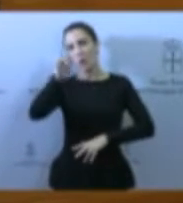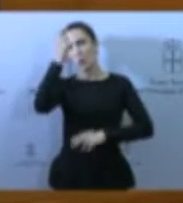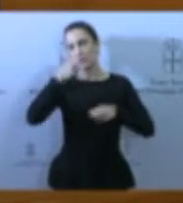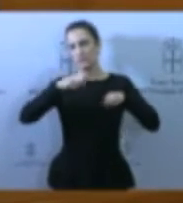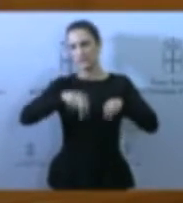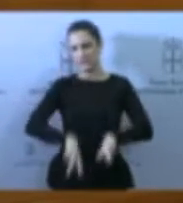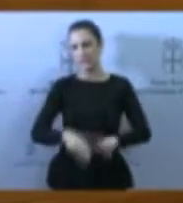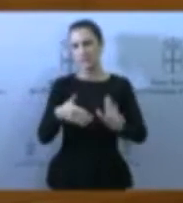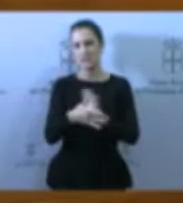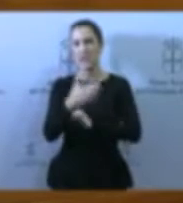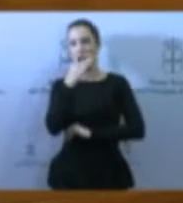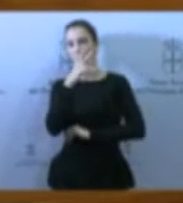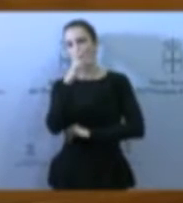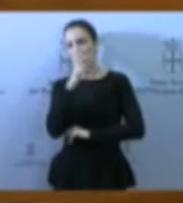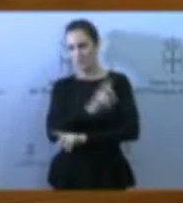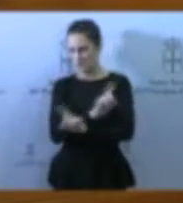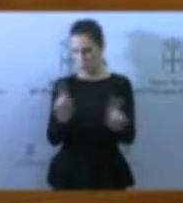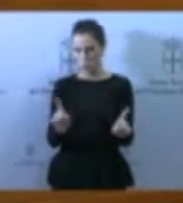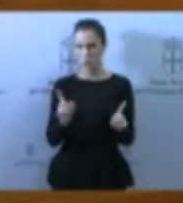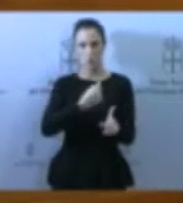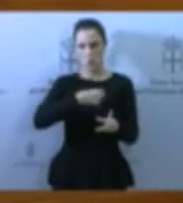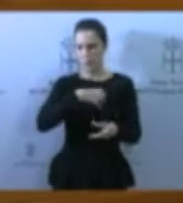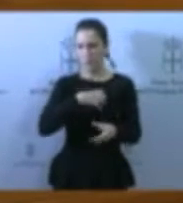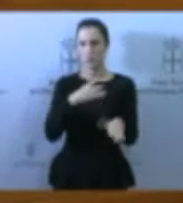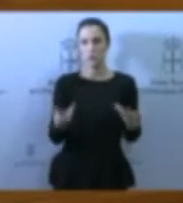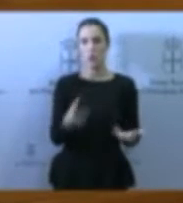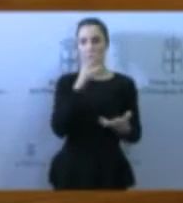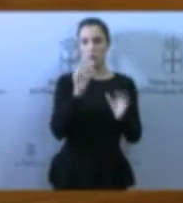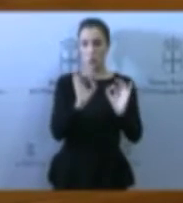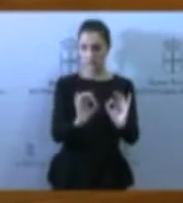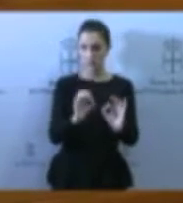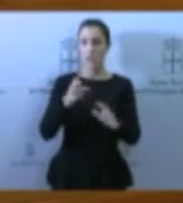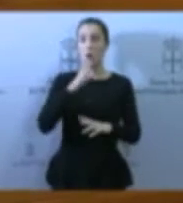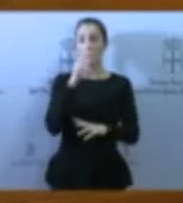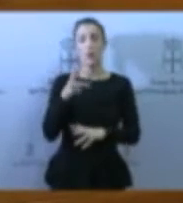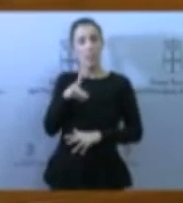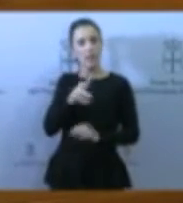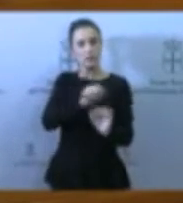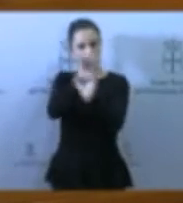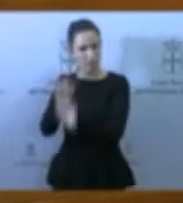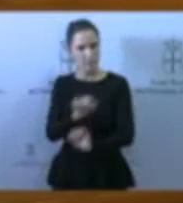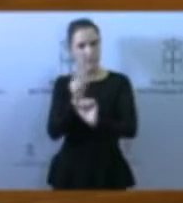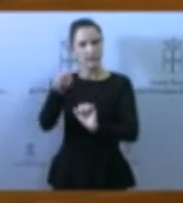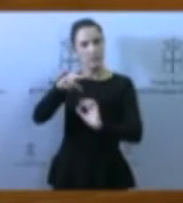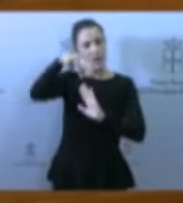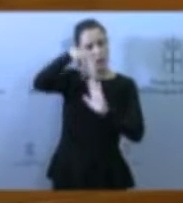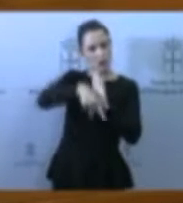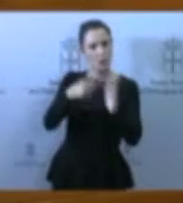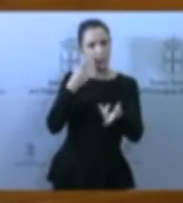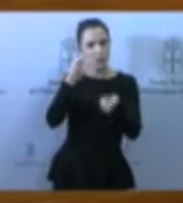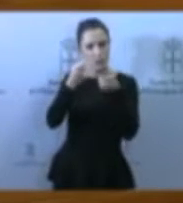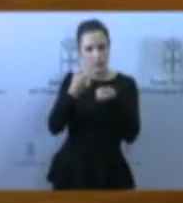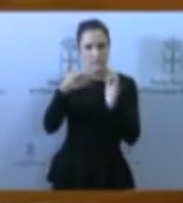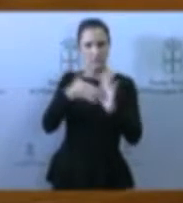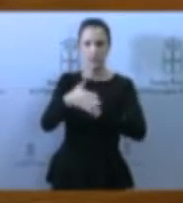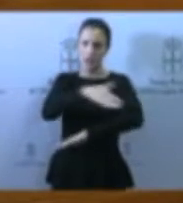fatalidad. Y precisamente para defender sus derechos y para vigilar el cumplimiento de todas las normativas están las administraciones, en este